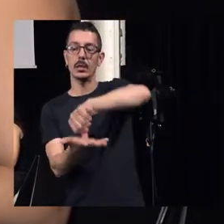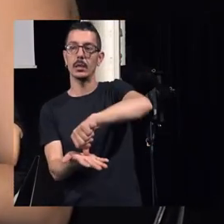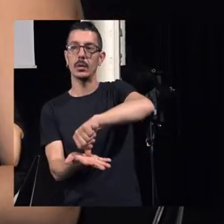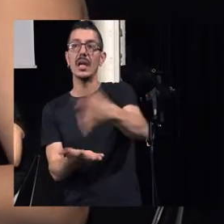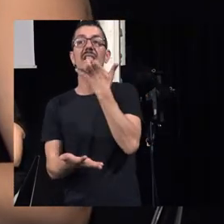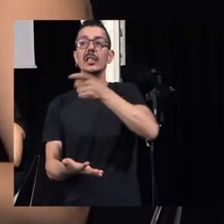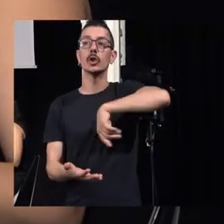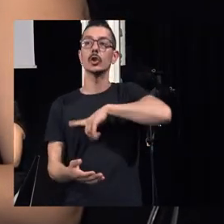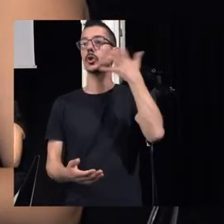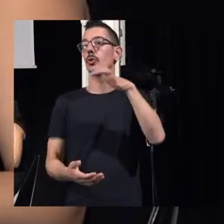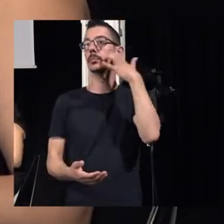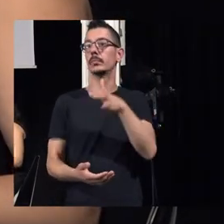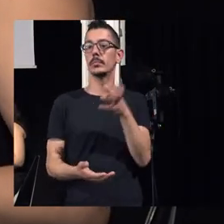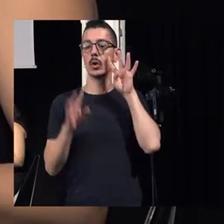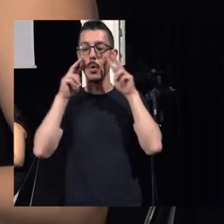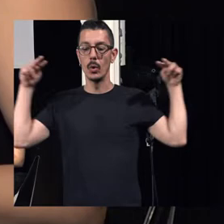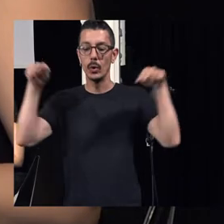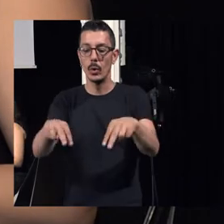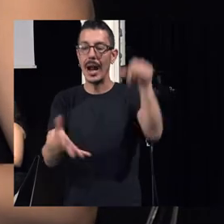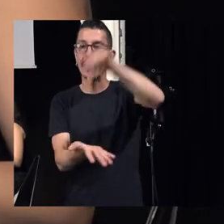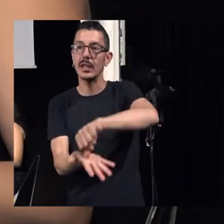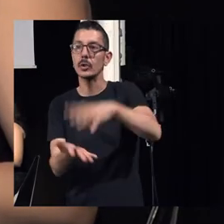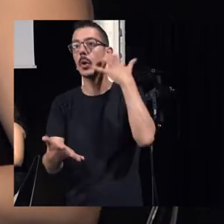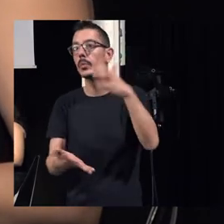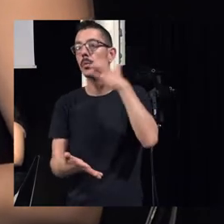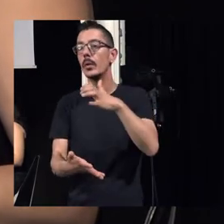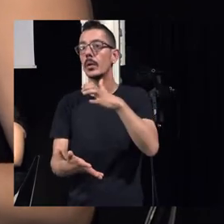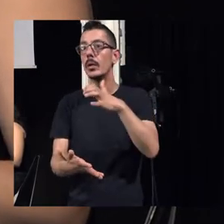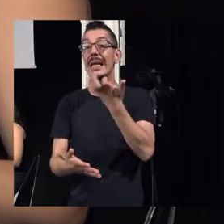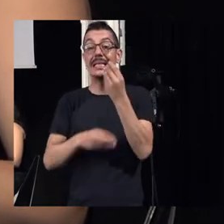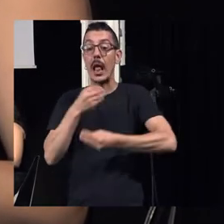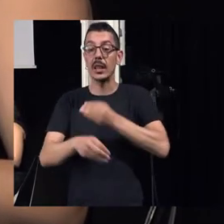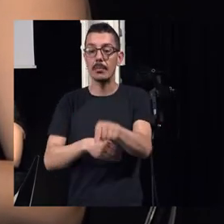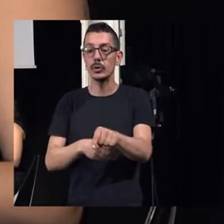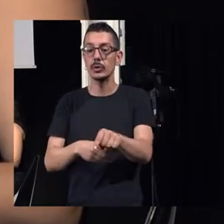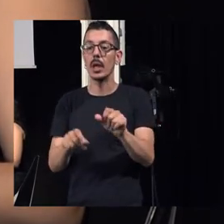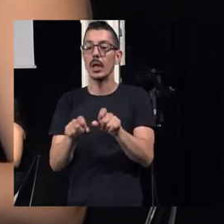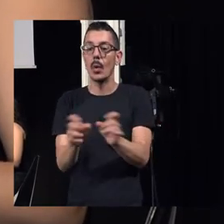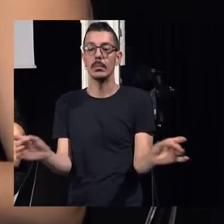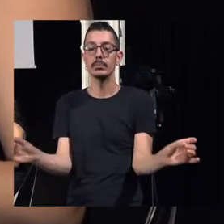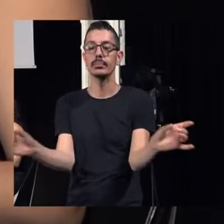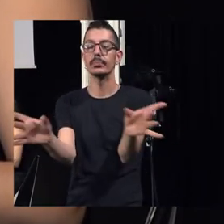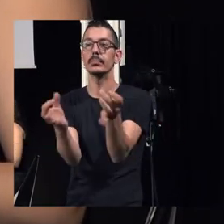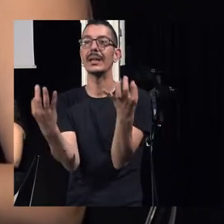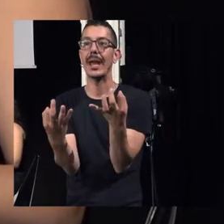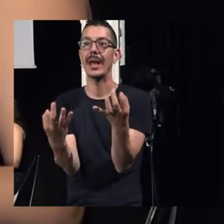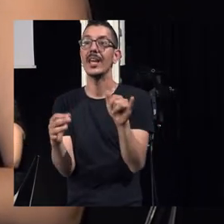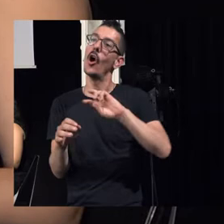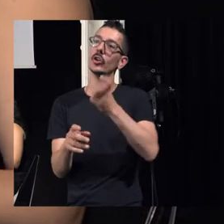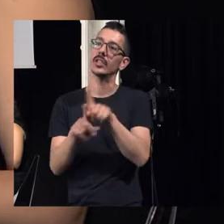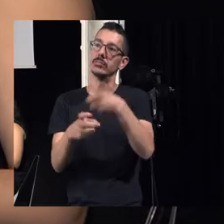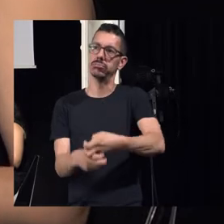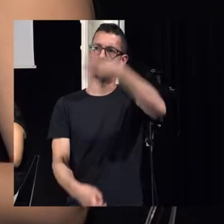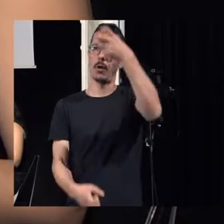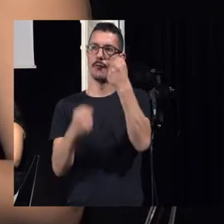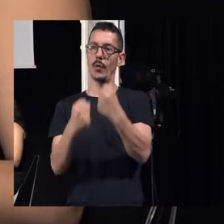como perspectiva? Y al hacerlo, ¿qué exclusiones se mantienen y qué exclusiones se refuerzan? Se habla también de los delitos de odio como un arma de doble